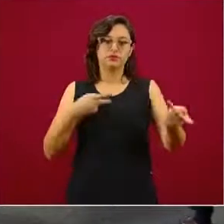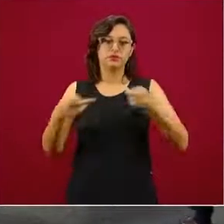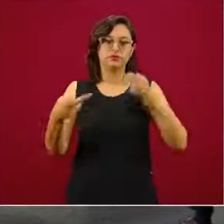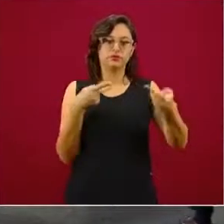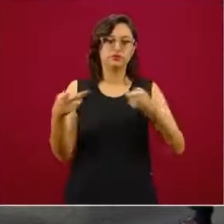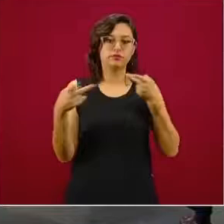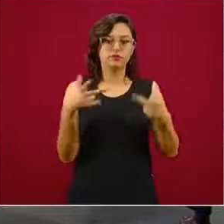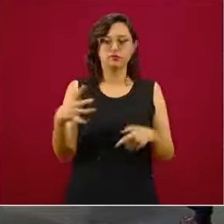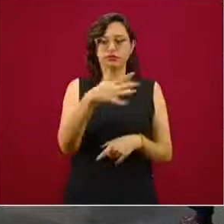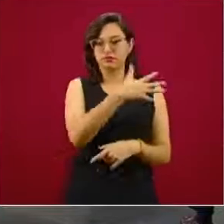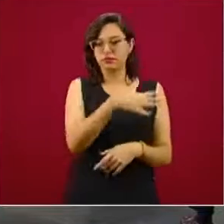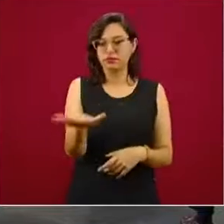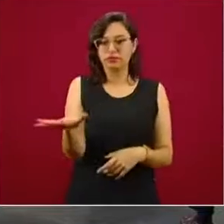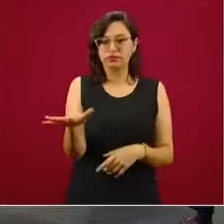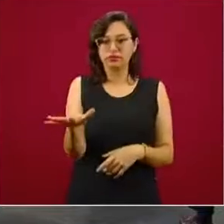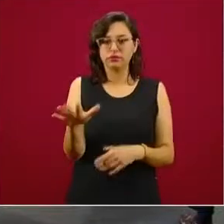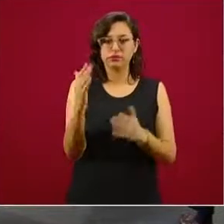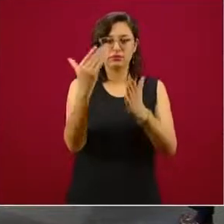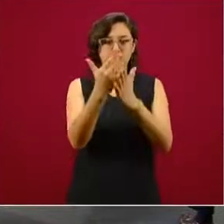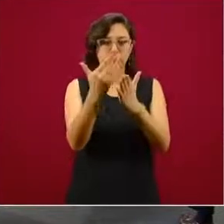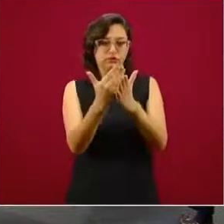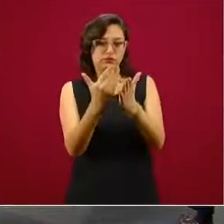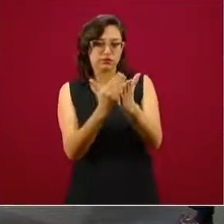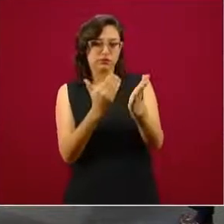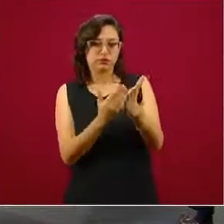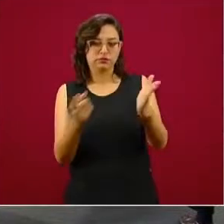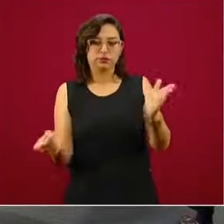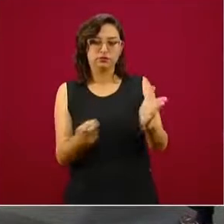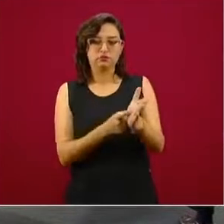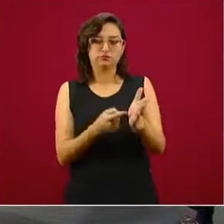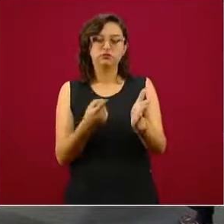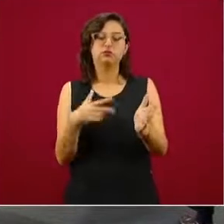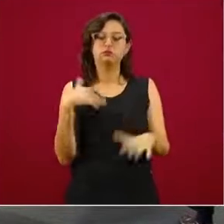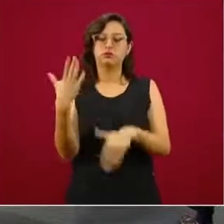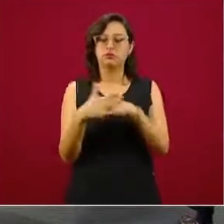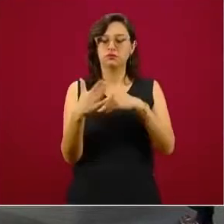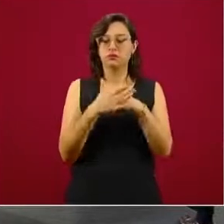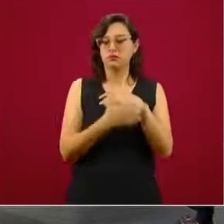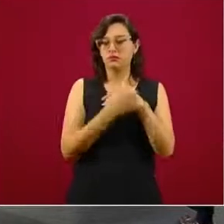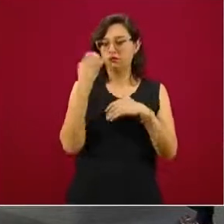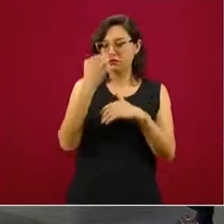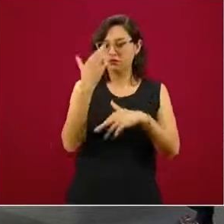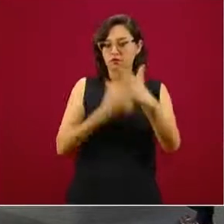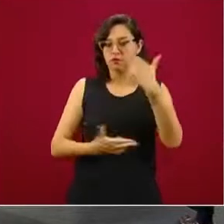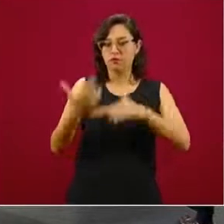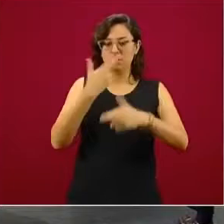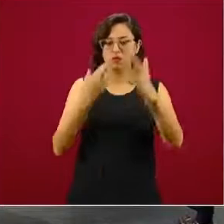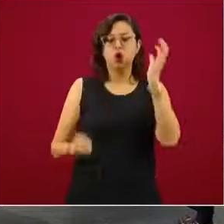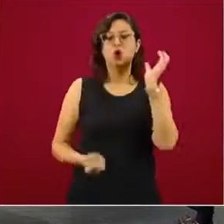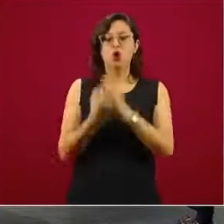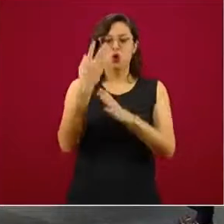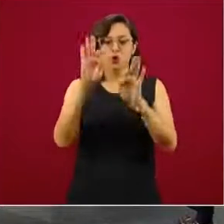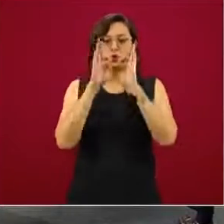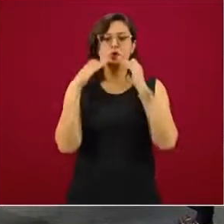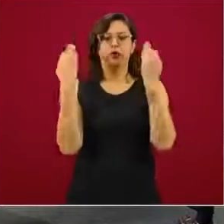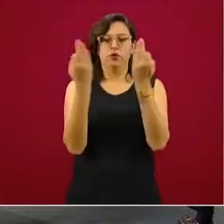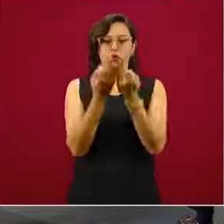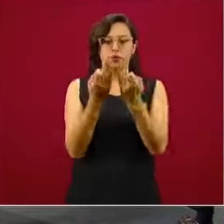general de los lineamientos para el regreso a clases en la nueva normalidad.